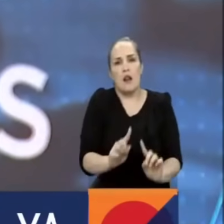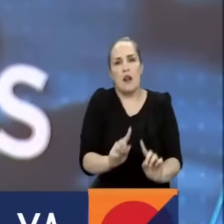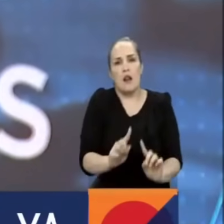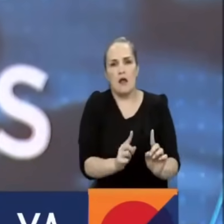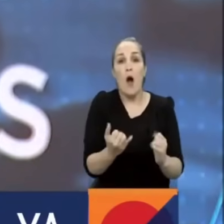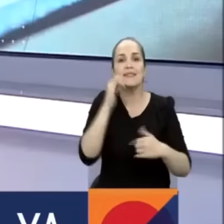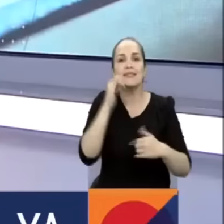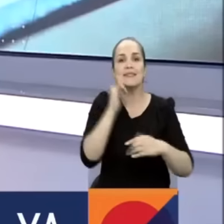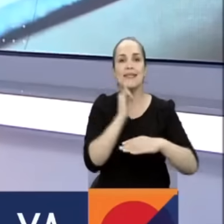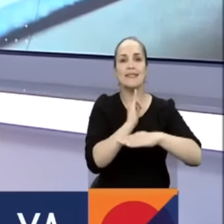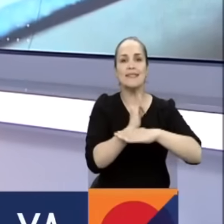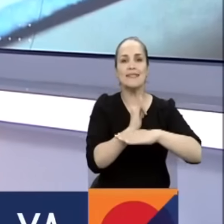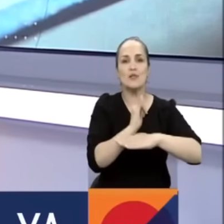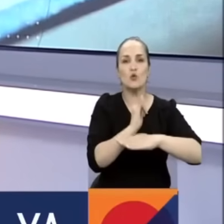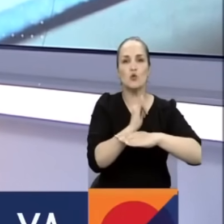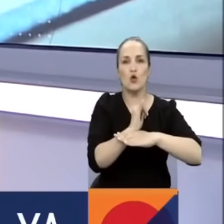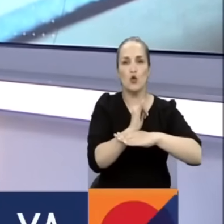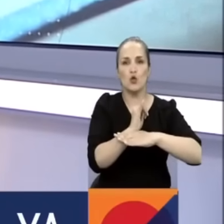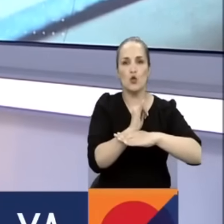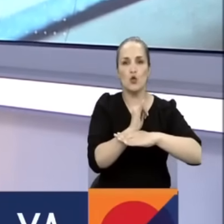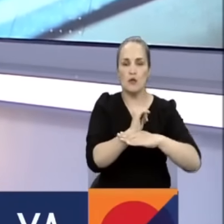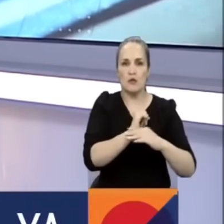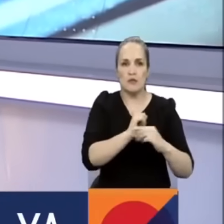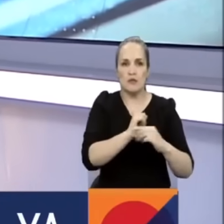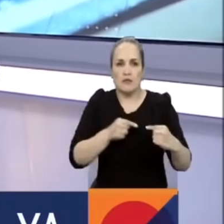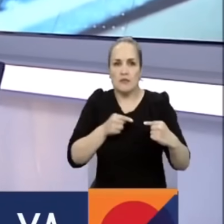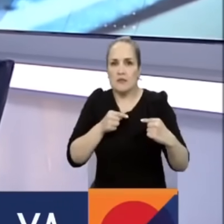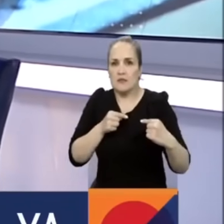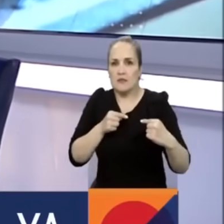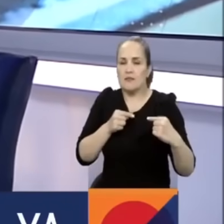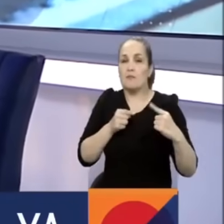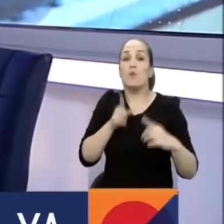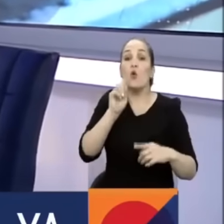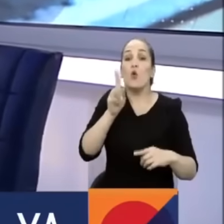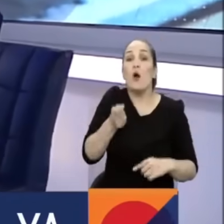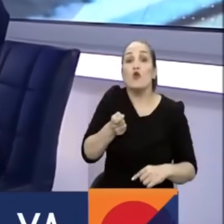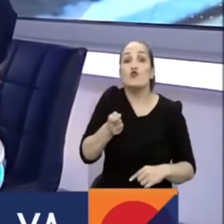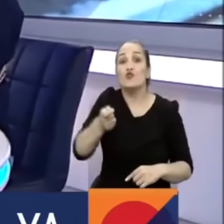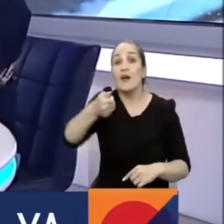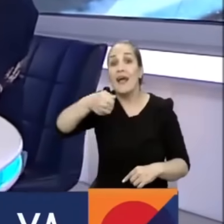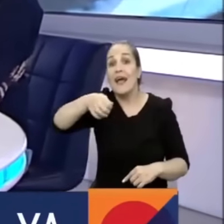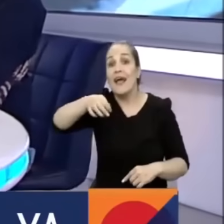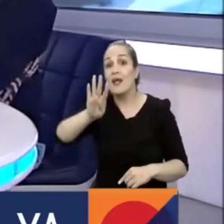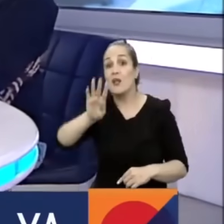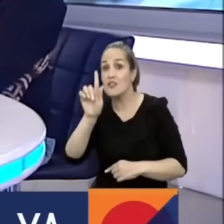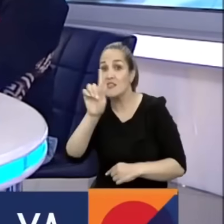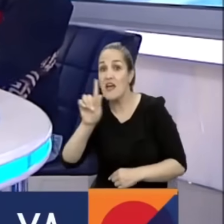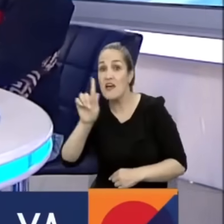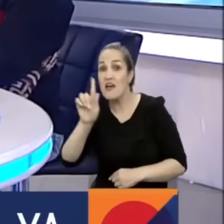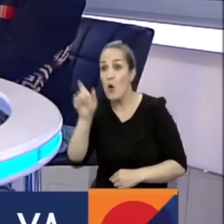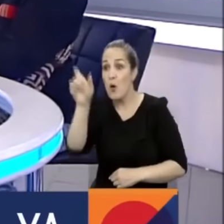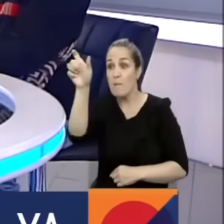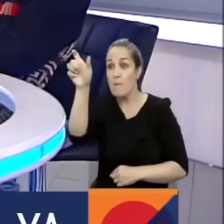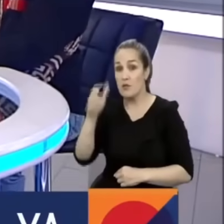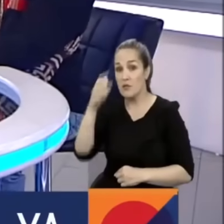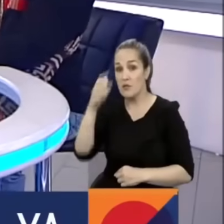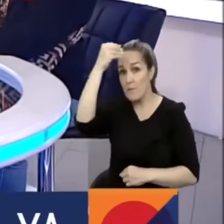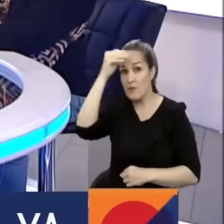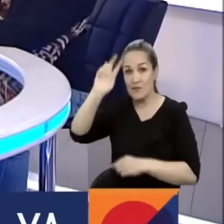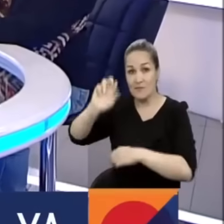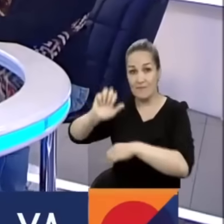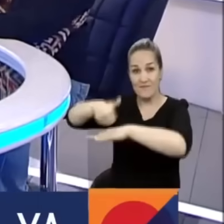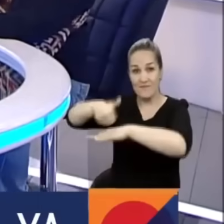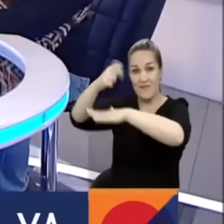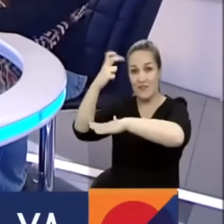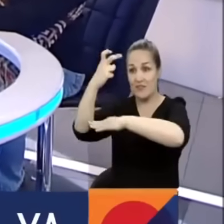qué? Porque seguramente si al 14 de febrero no se llega exactamente con la definición por parte de la Corte